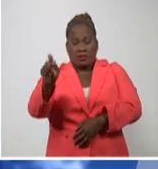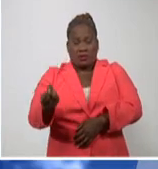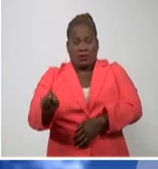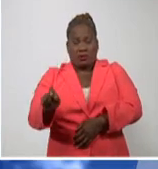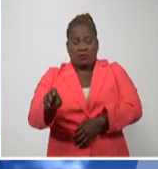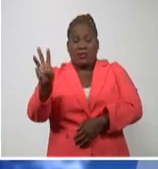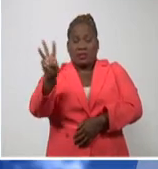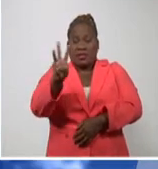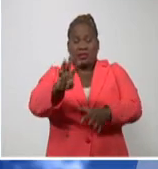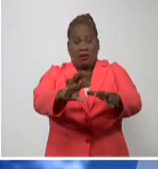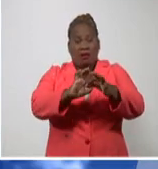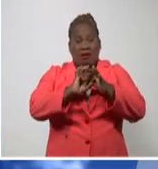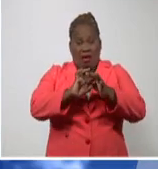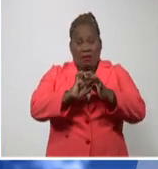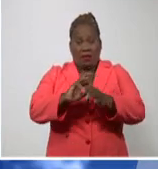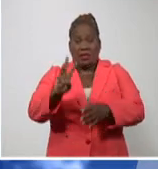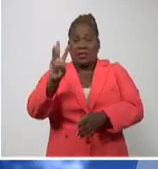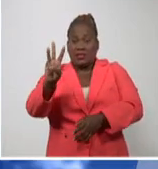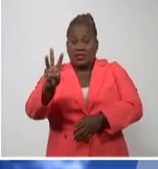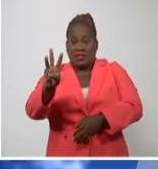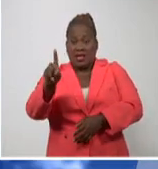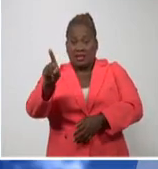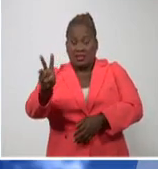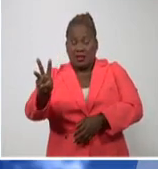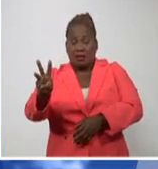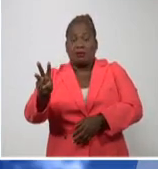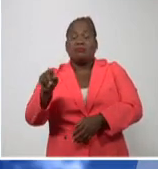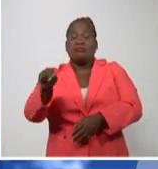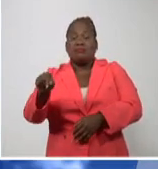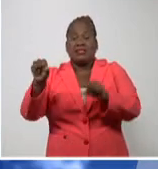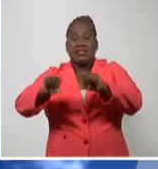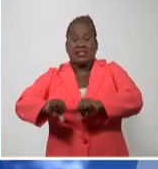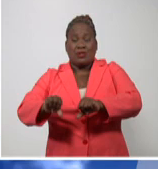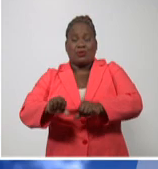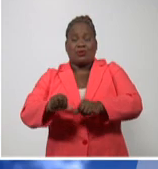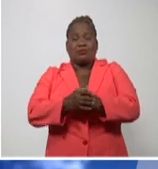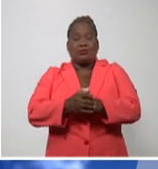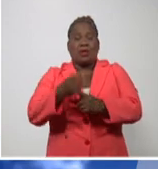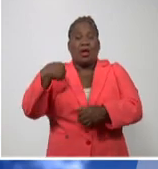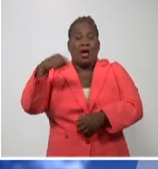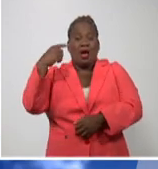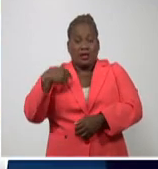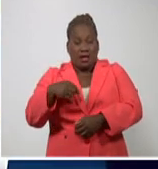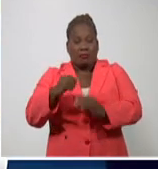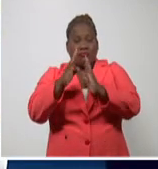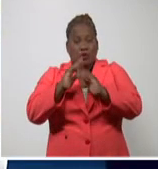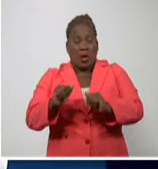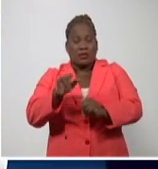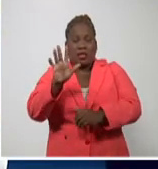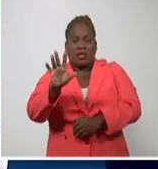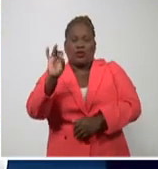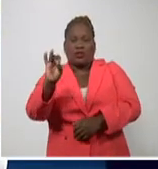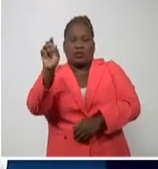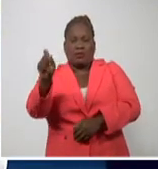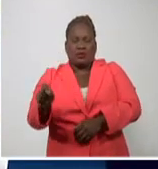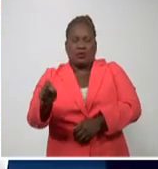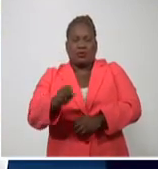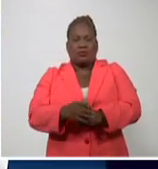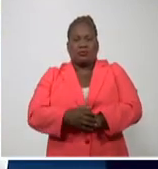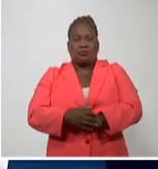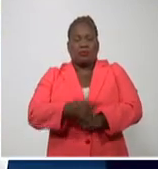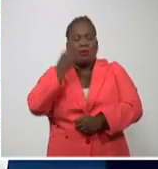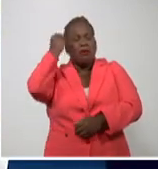del 33 estado graves y de 13 crisis en críticos. este sentido. Ayer se emitieron Han egresado 570 el altas 81%. clínicas. Pensemos en lo que ha